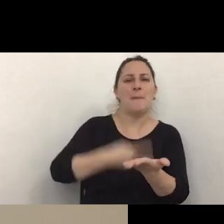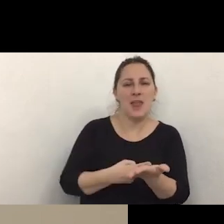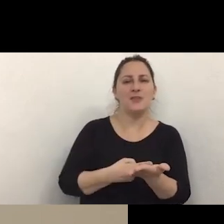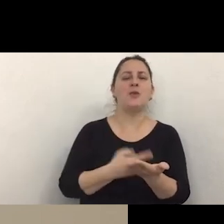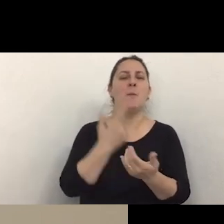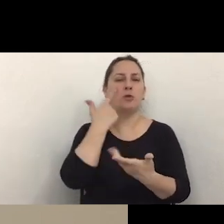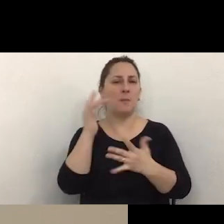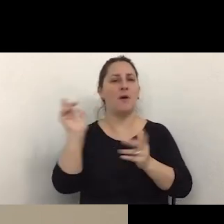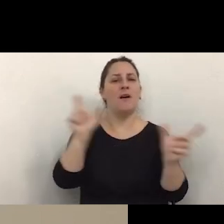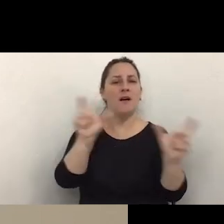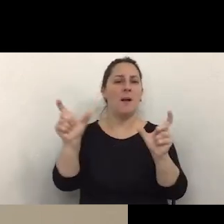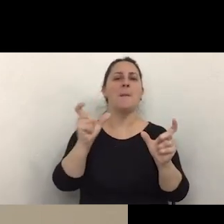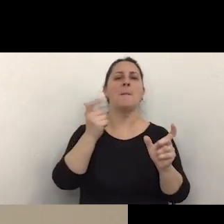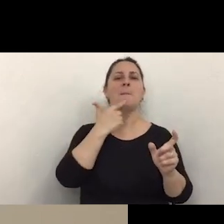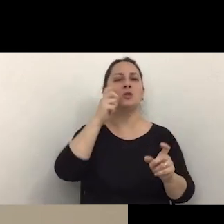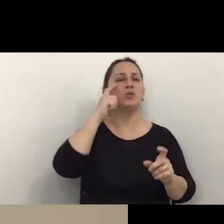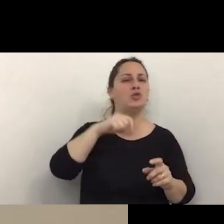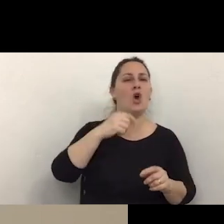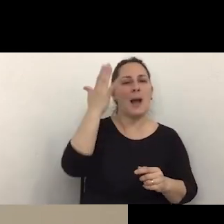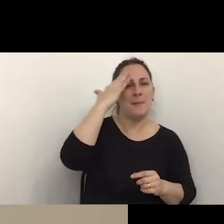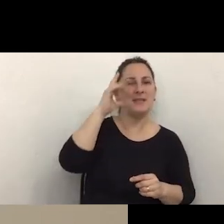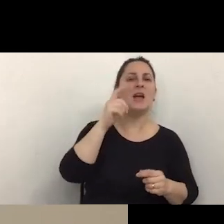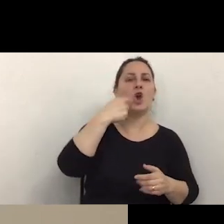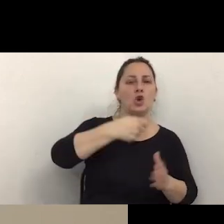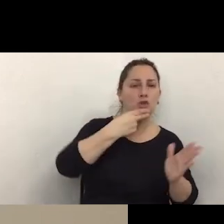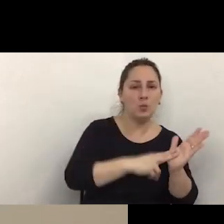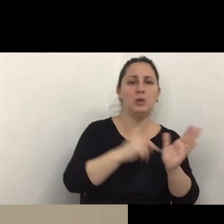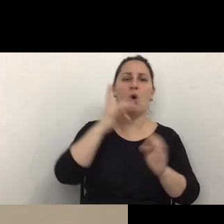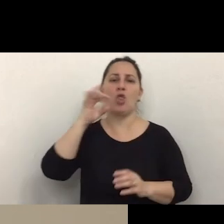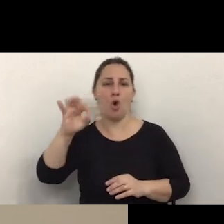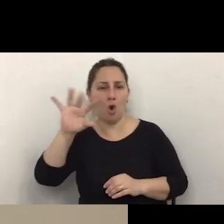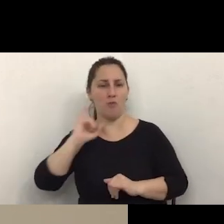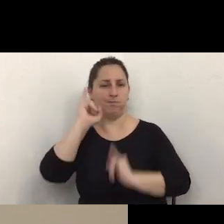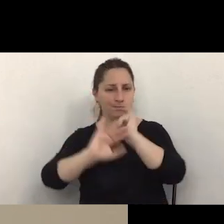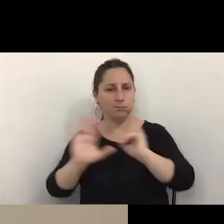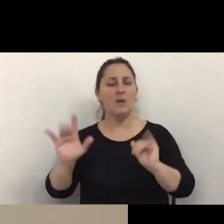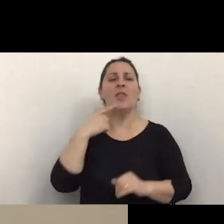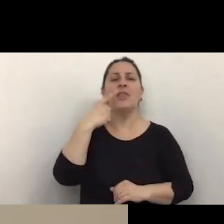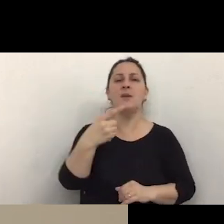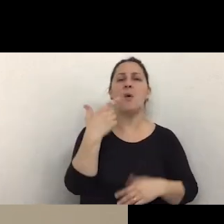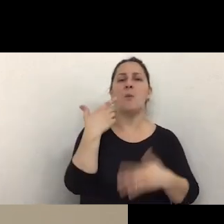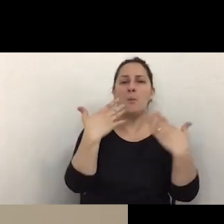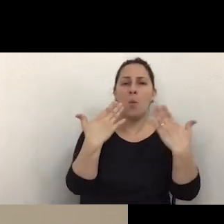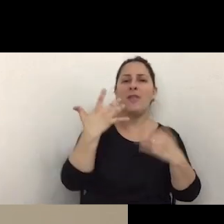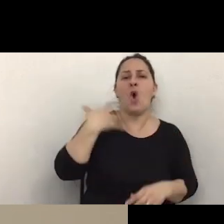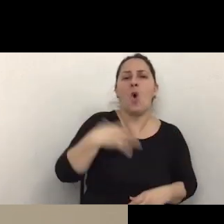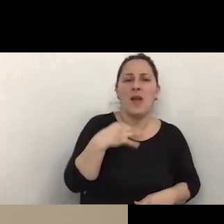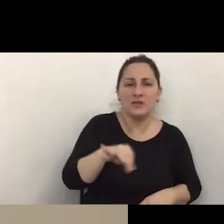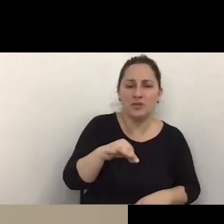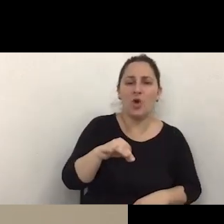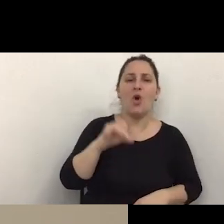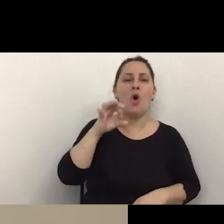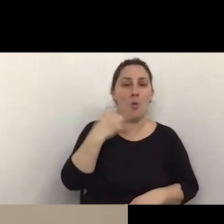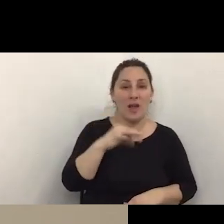diferencia entre presunciones de capacidad contributiva, de presunciones de dolo, establecimos la posibilidad, la obligatoriedad, mejor dicho,